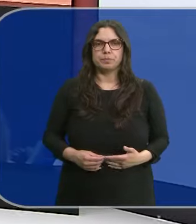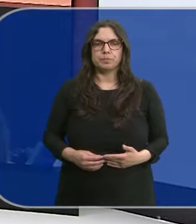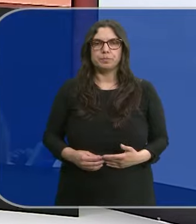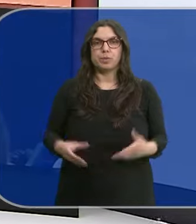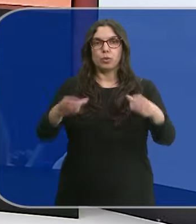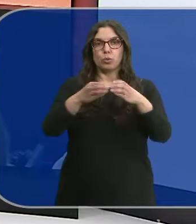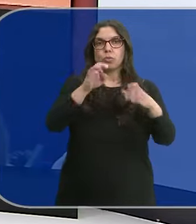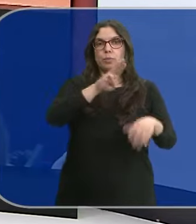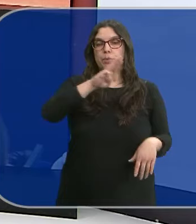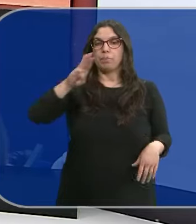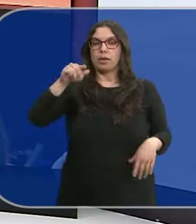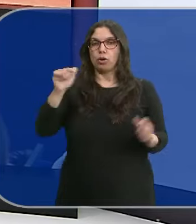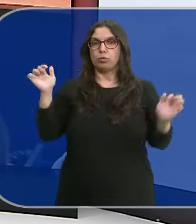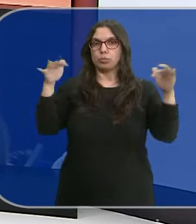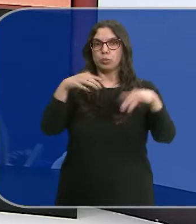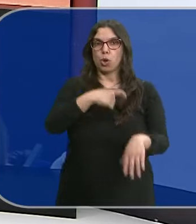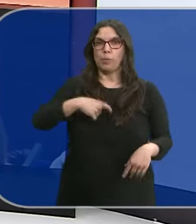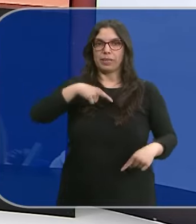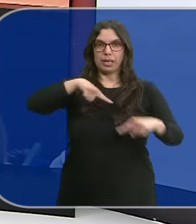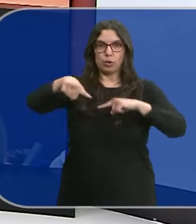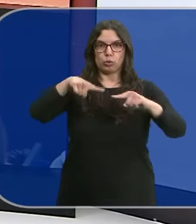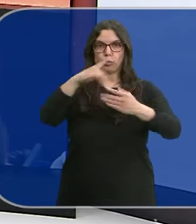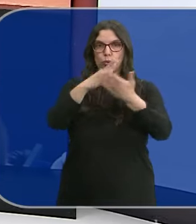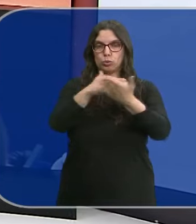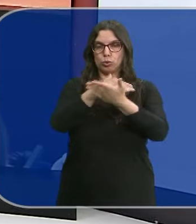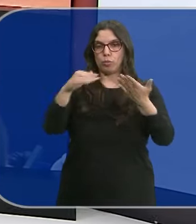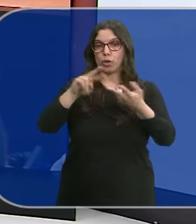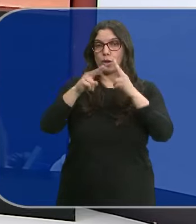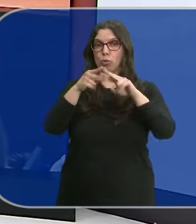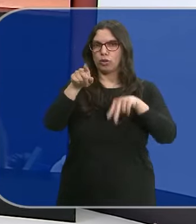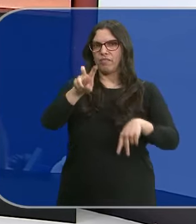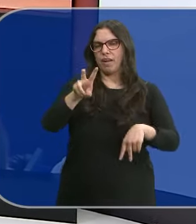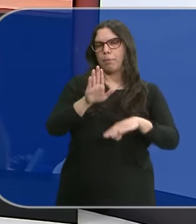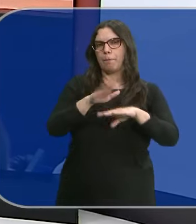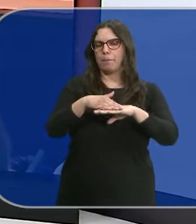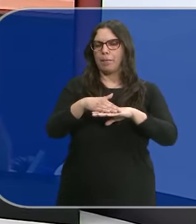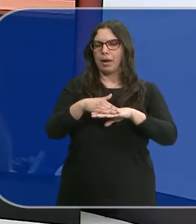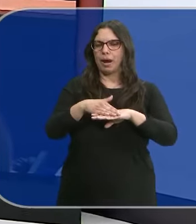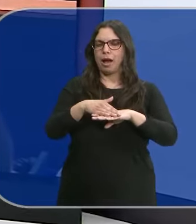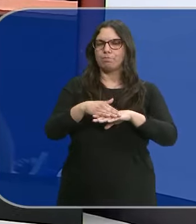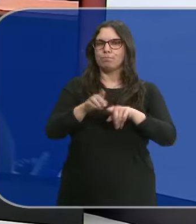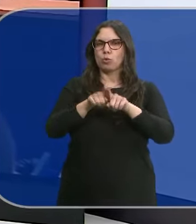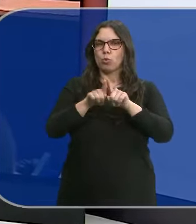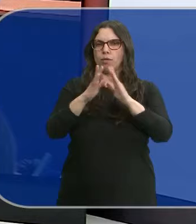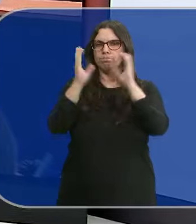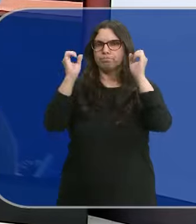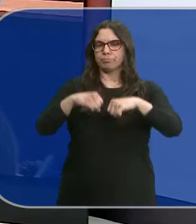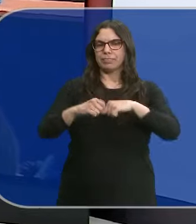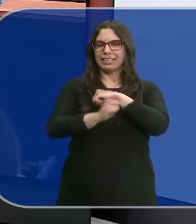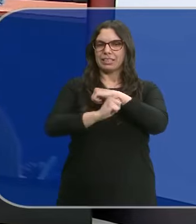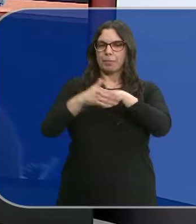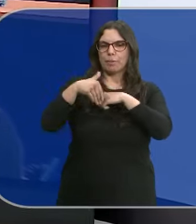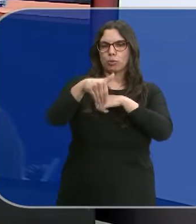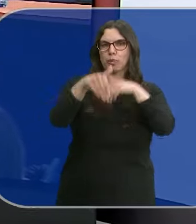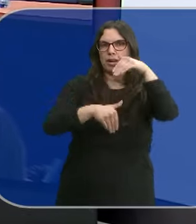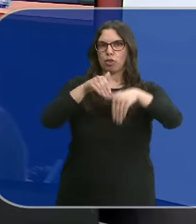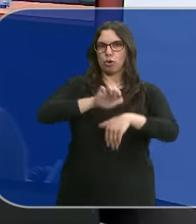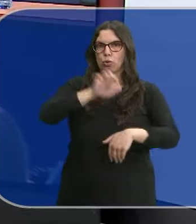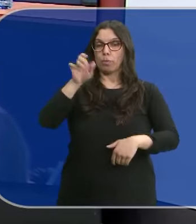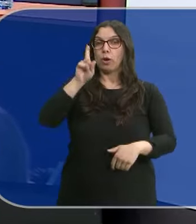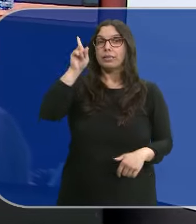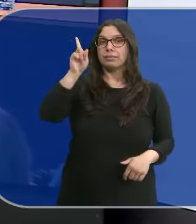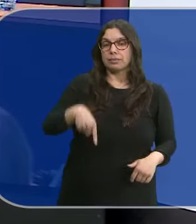El Partido Popular ha reunido hoy al Comité Ejecutivo Autonómico. Un encuentro que ha servido para marcar la estrategia de las próximas elecciones europeas. Pero también